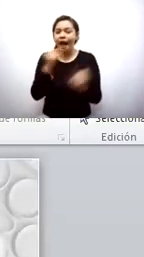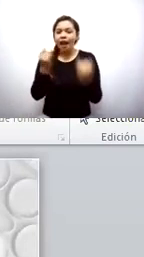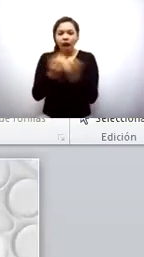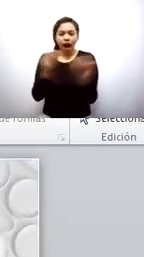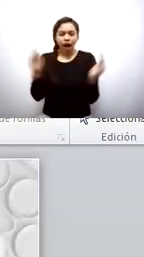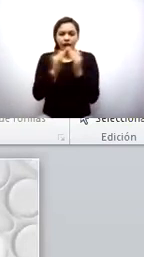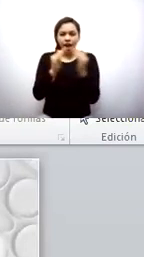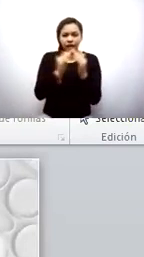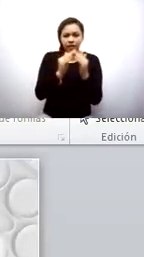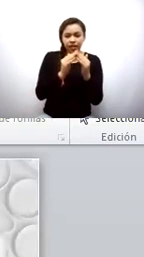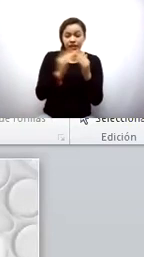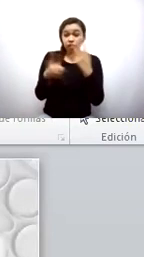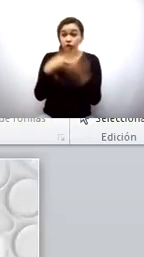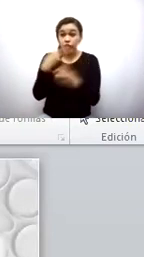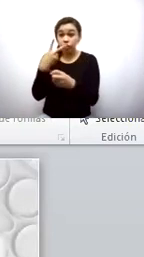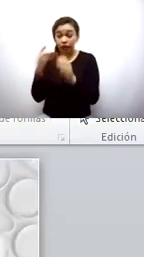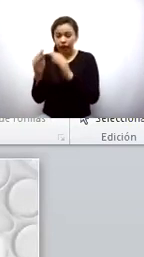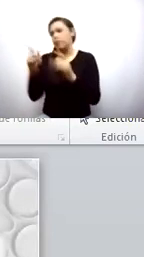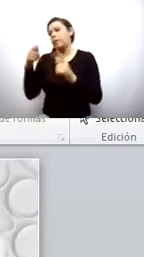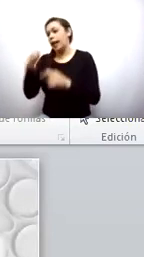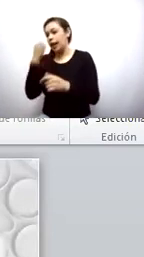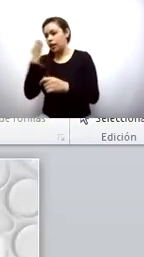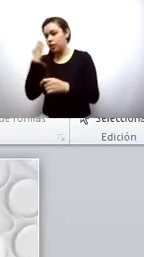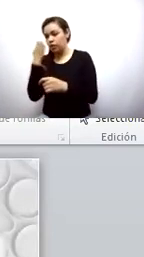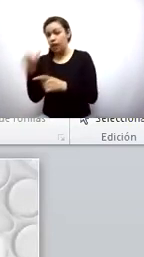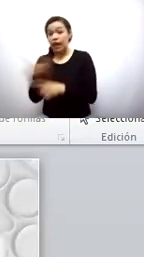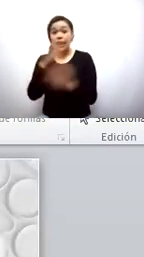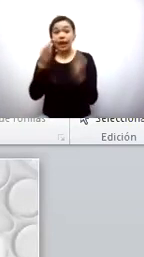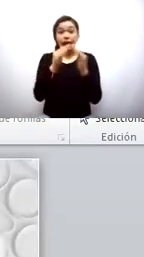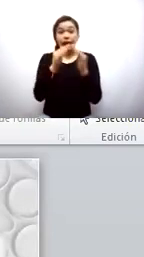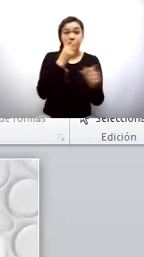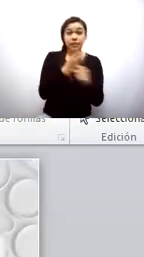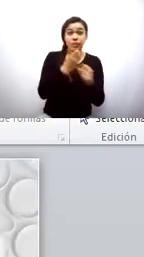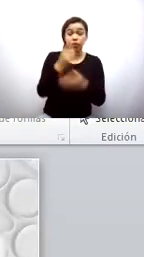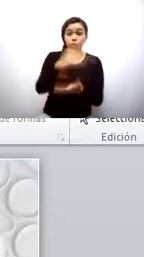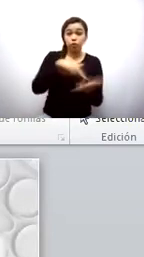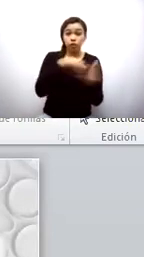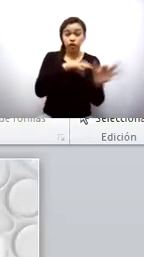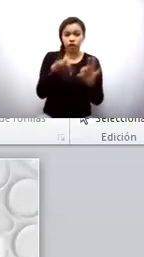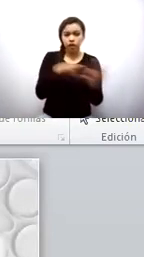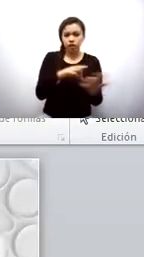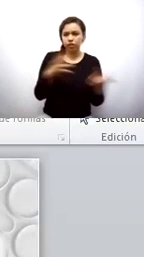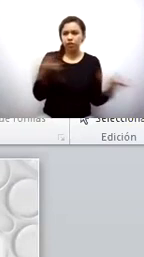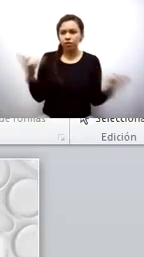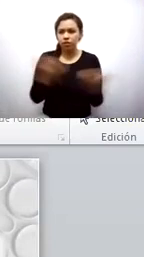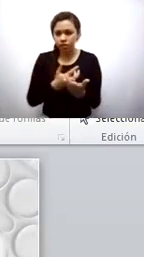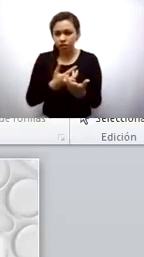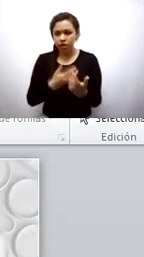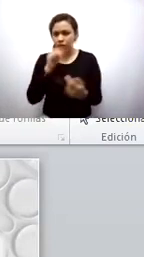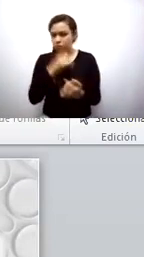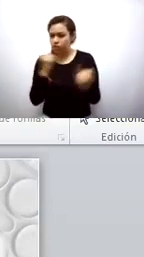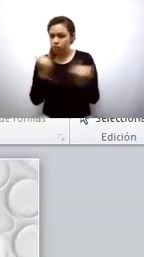nuestro segundo centro de trabajo. ¿Cómo le hacemos ahora si en el mismo espacio, si en el